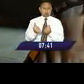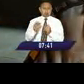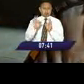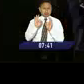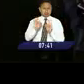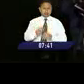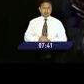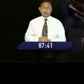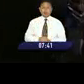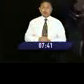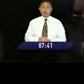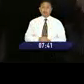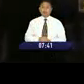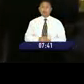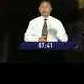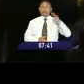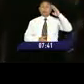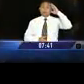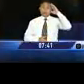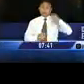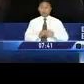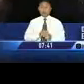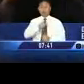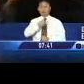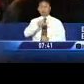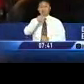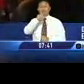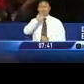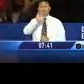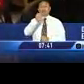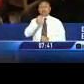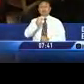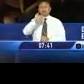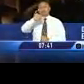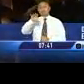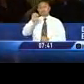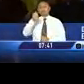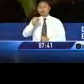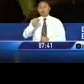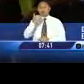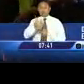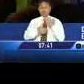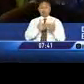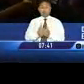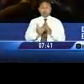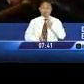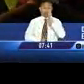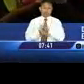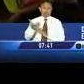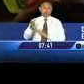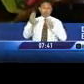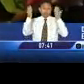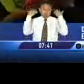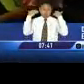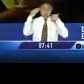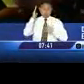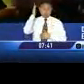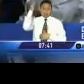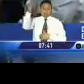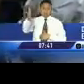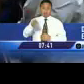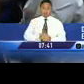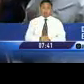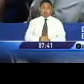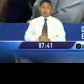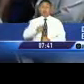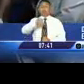Policía Nacional. Los uniformados Lucas Osorio y José Enríquez fueron trasladados hasta una casa de salud en Guayaquil, este